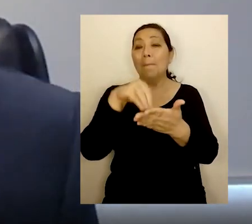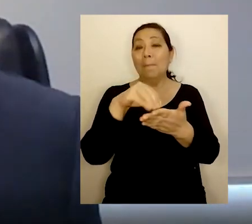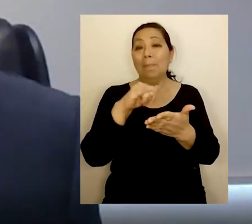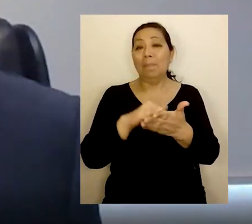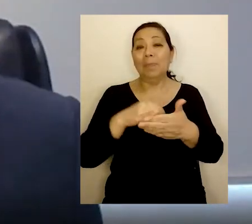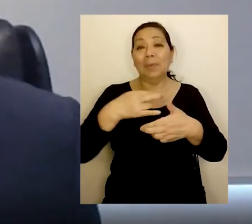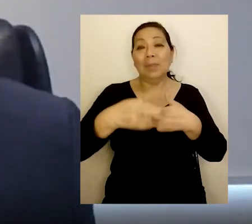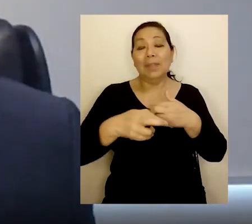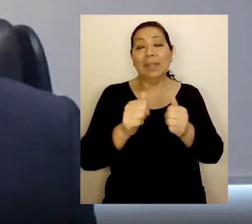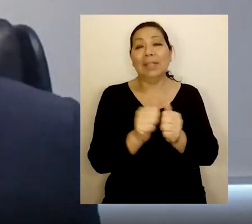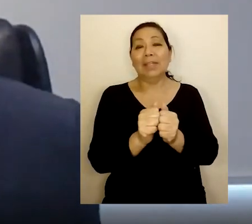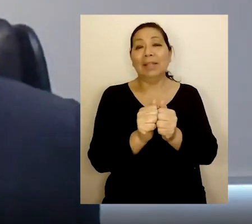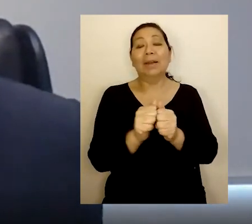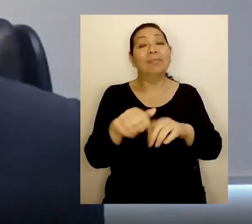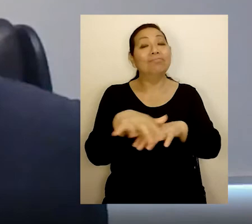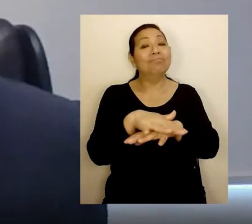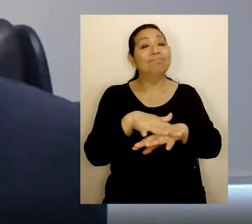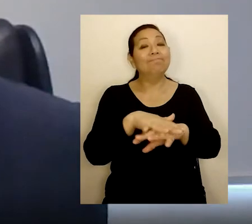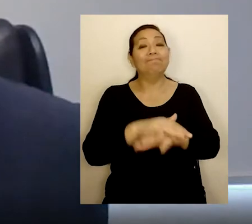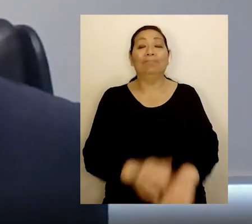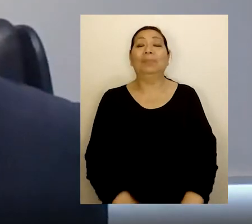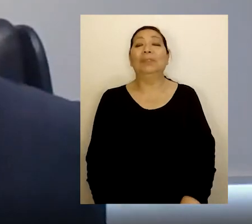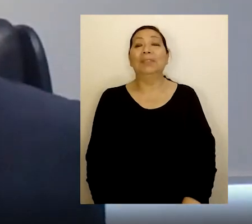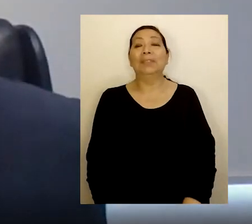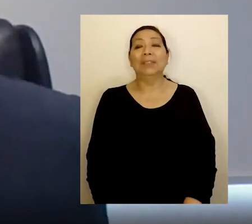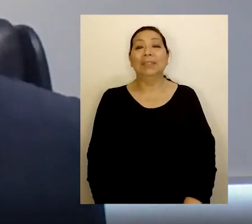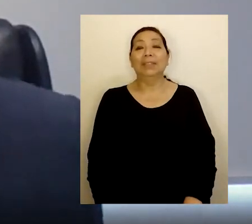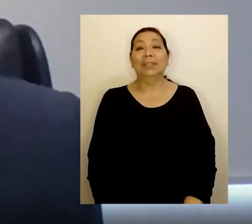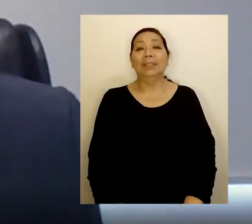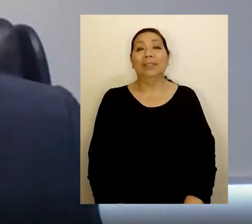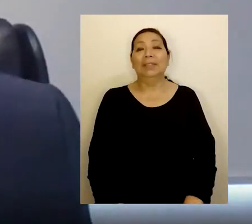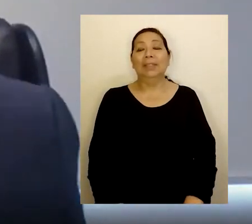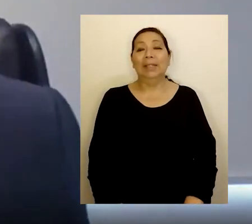en el procedimiento administrativo.